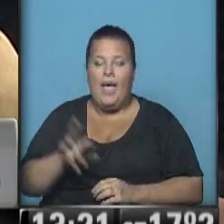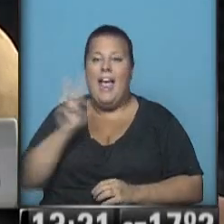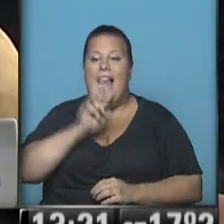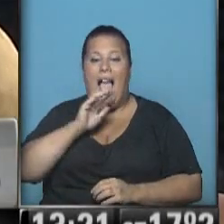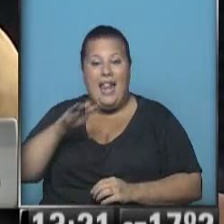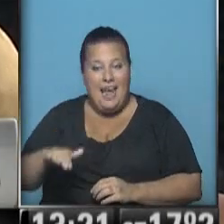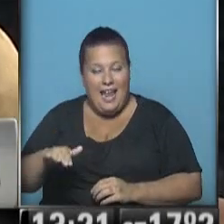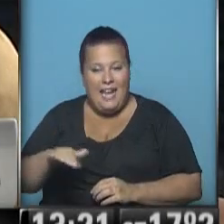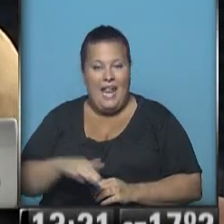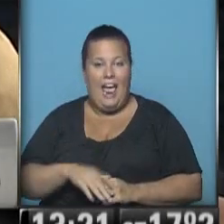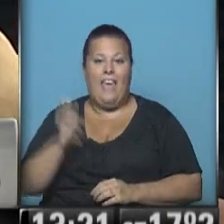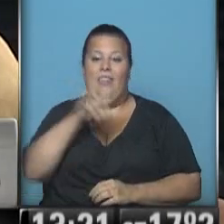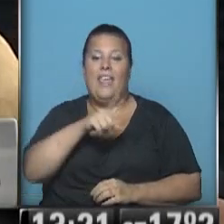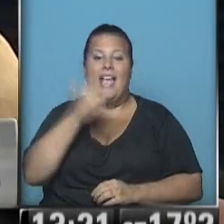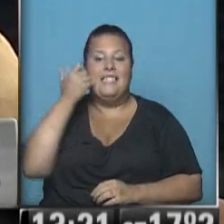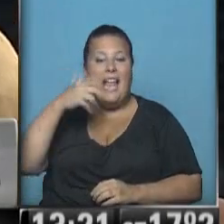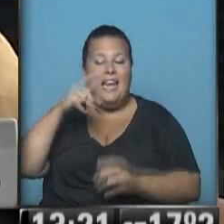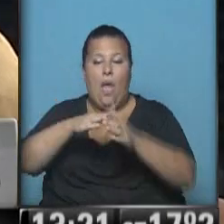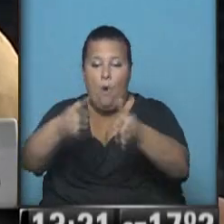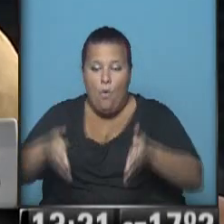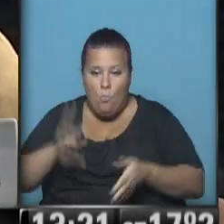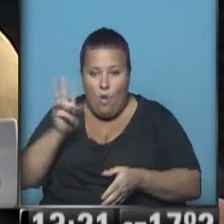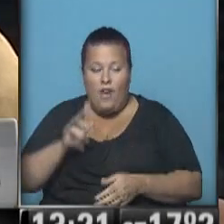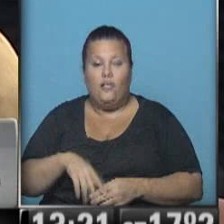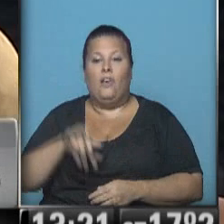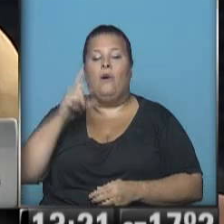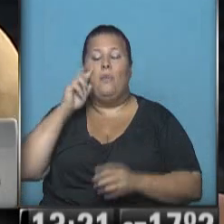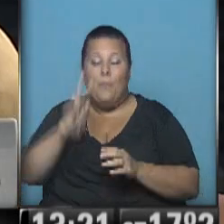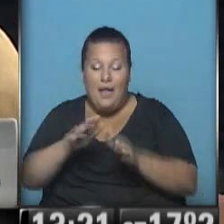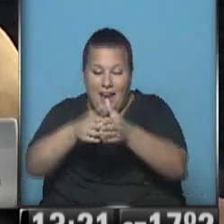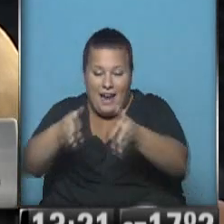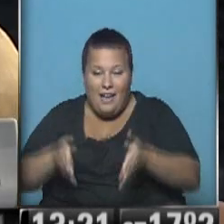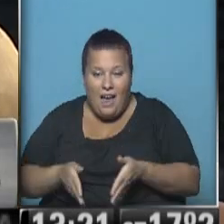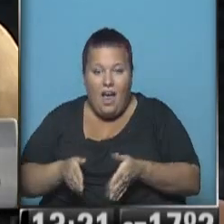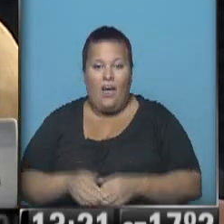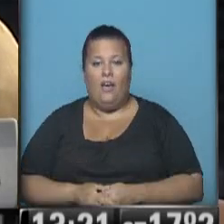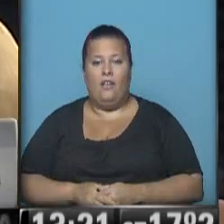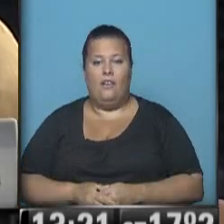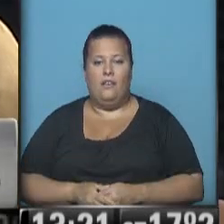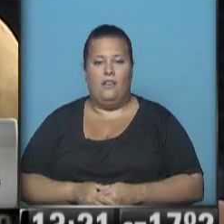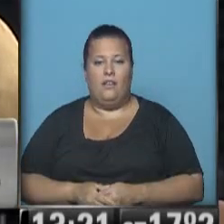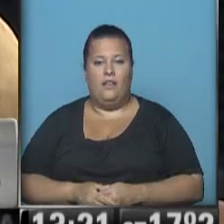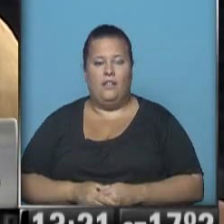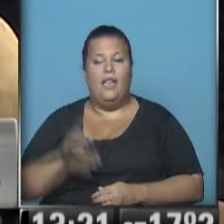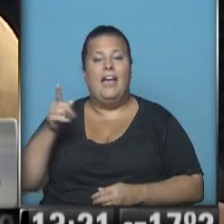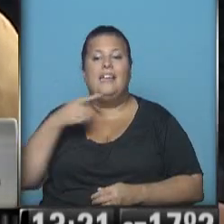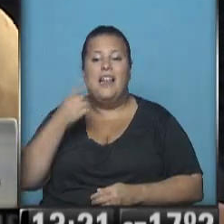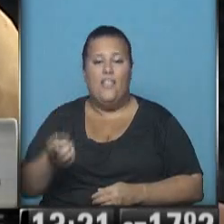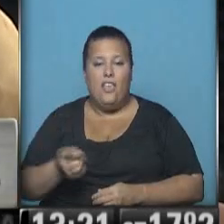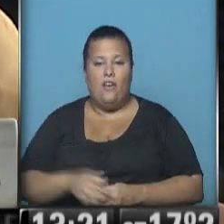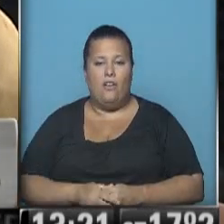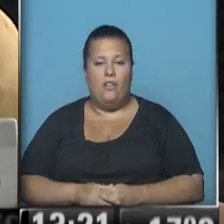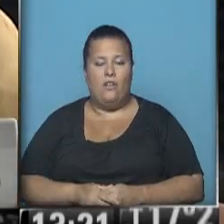nena de Yanina en el cajón sí a Luzmila eh é Ella